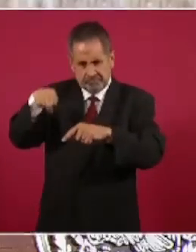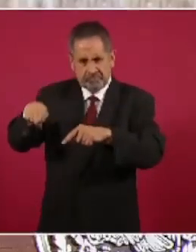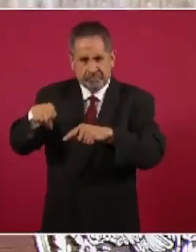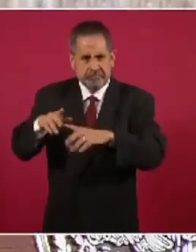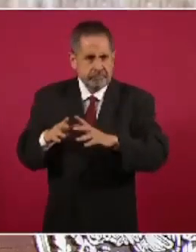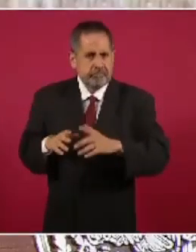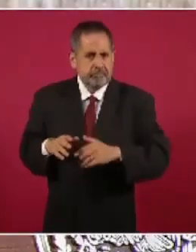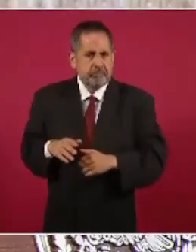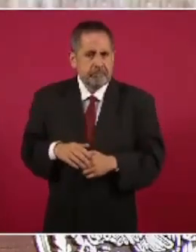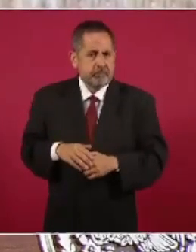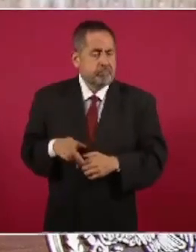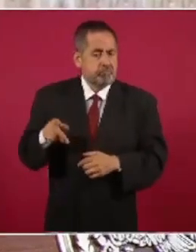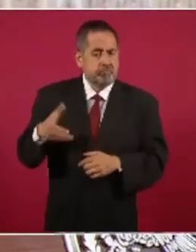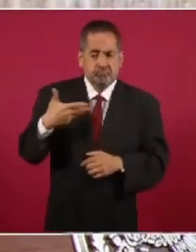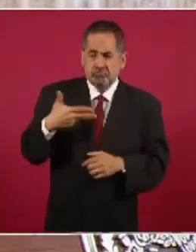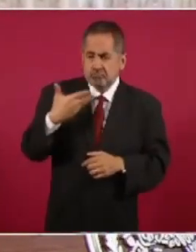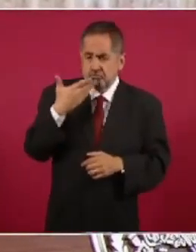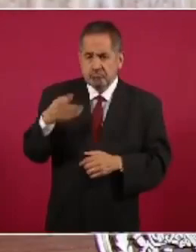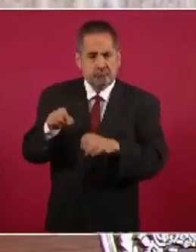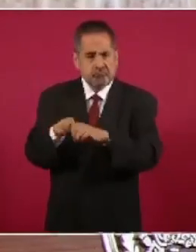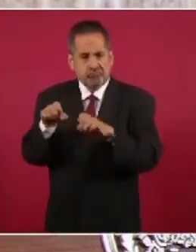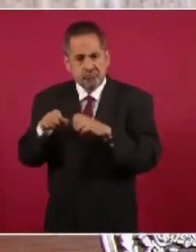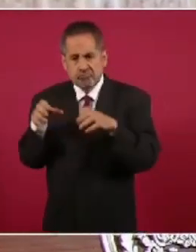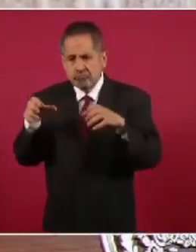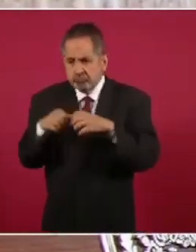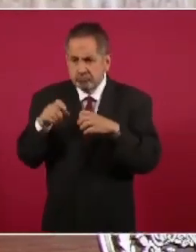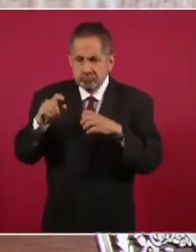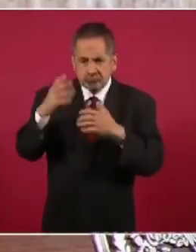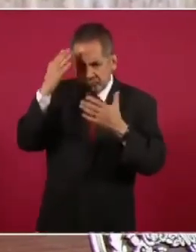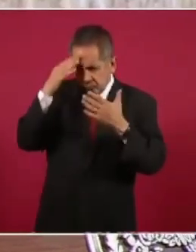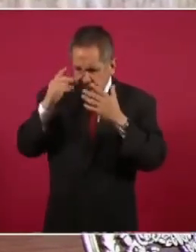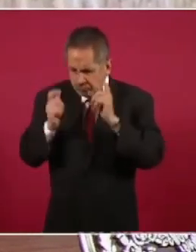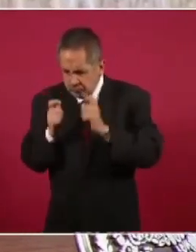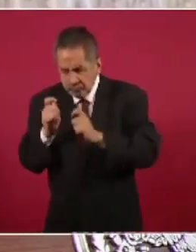tienen un buen equipo técnico.